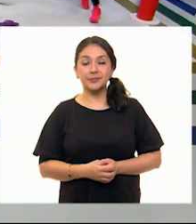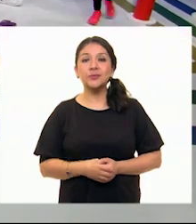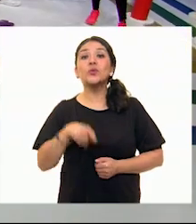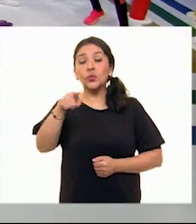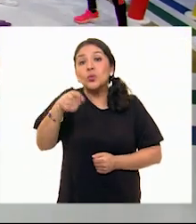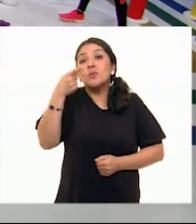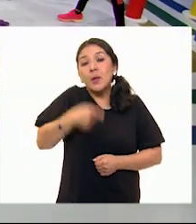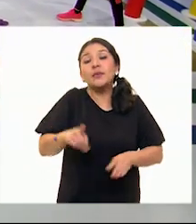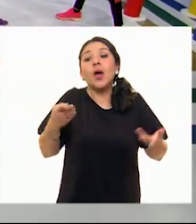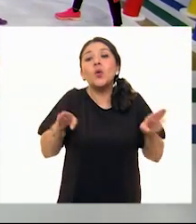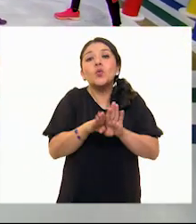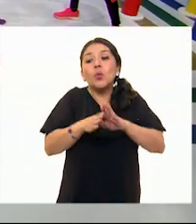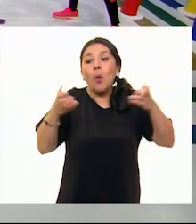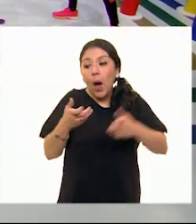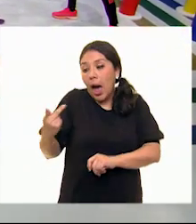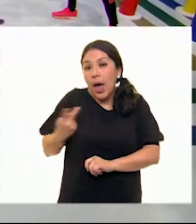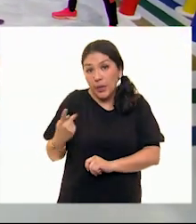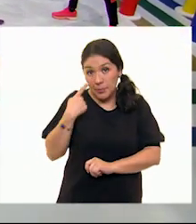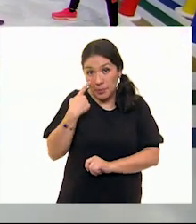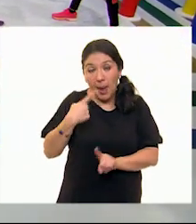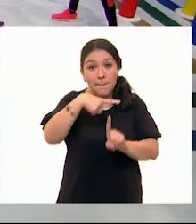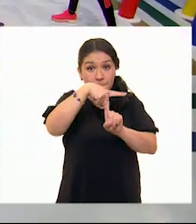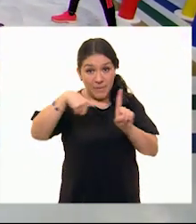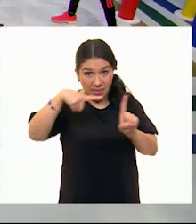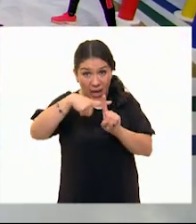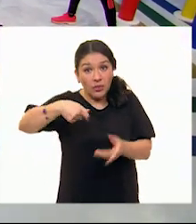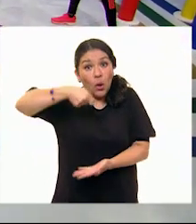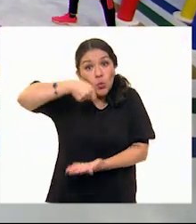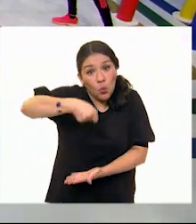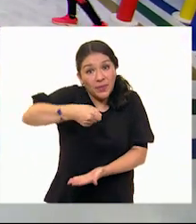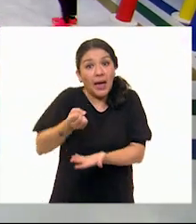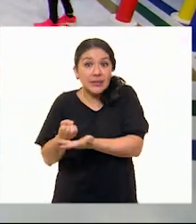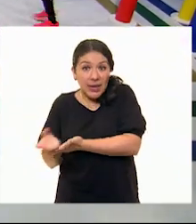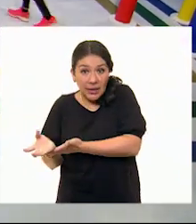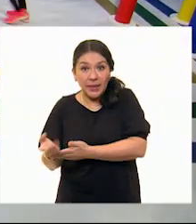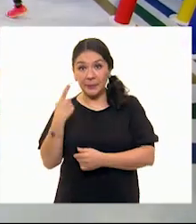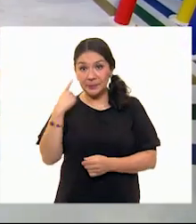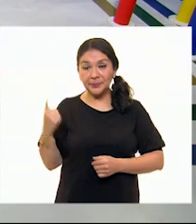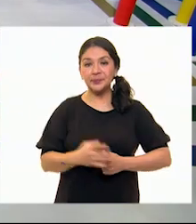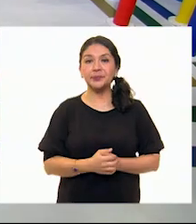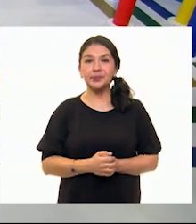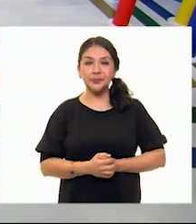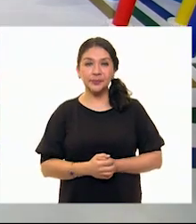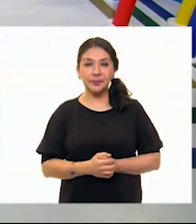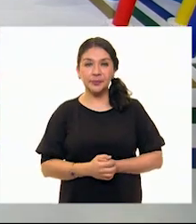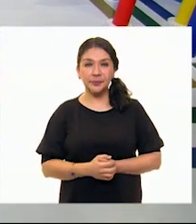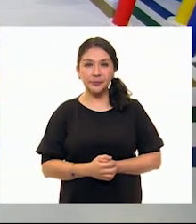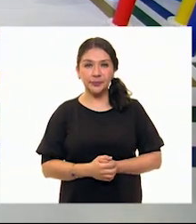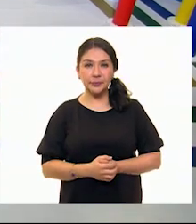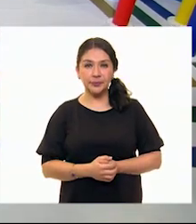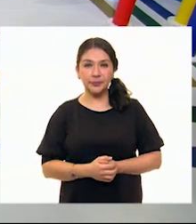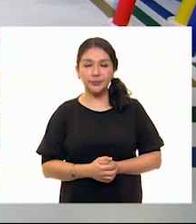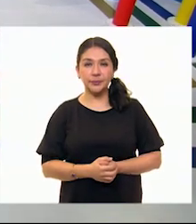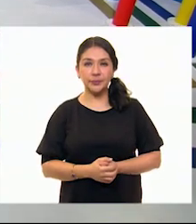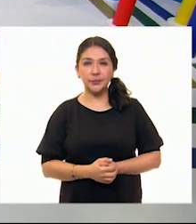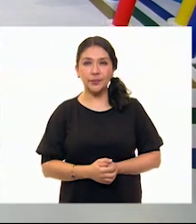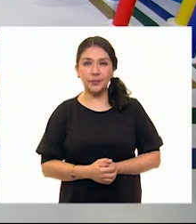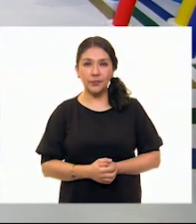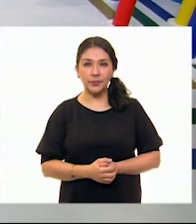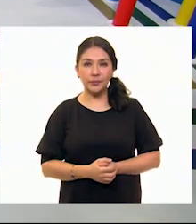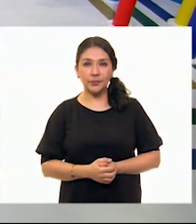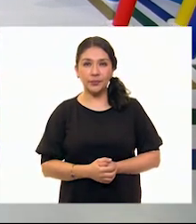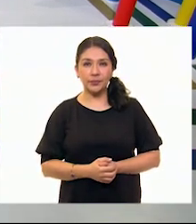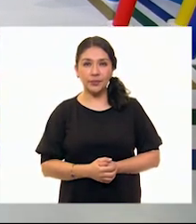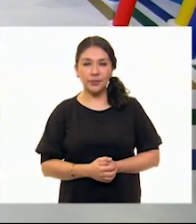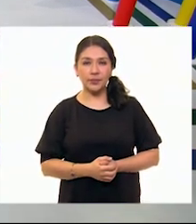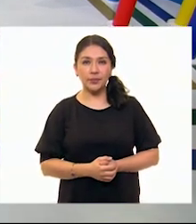recorrido? Rápido. Sí, sí, sí. En medio, cubeta, salida. ¿En medio? En medio, para acá. Cubeta. Cubeta, para acá. Y